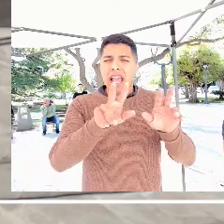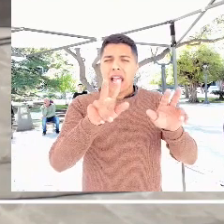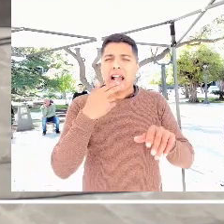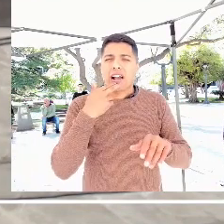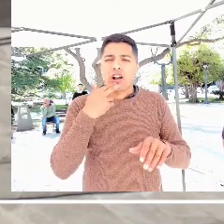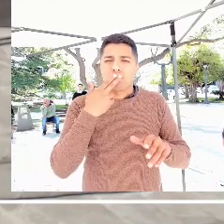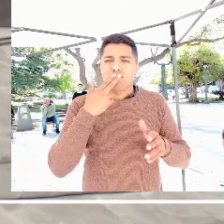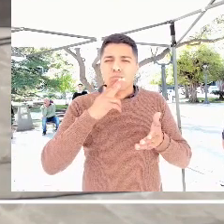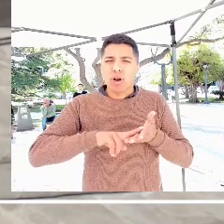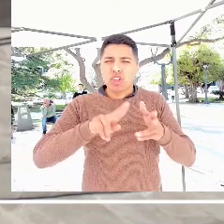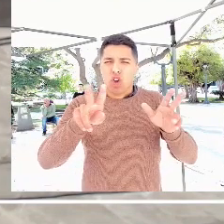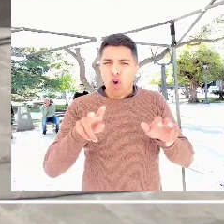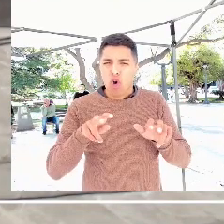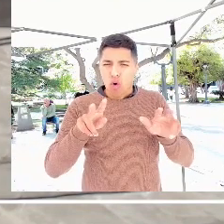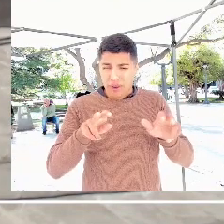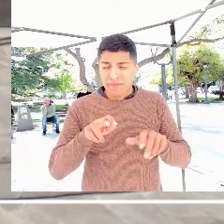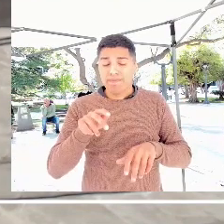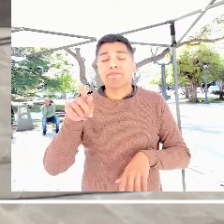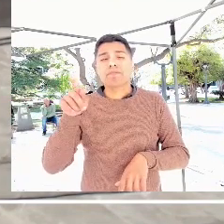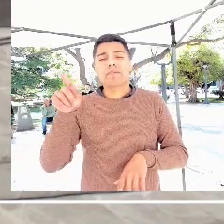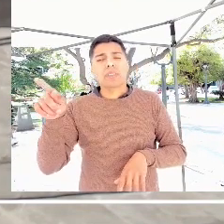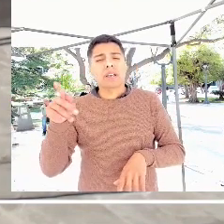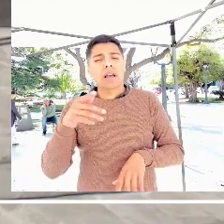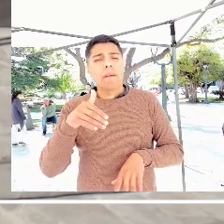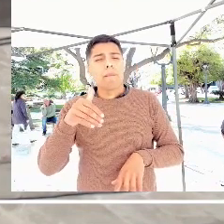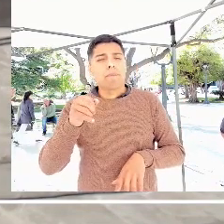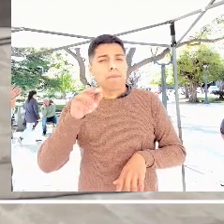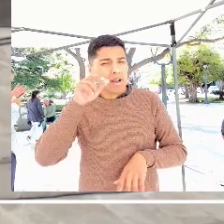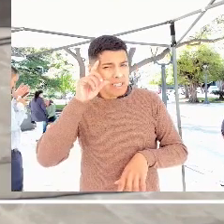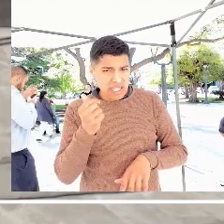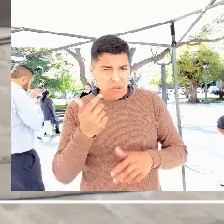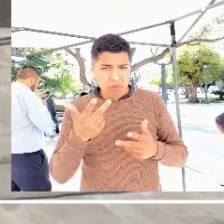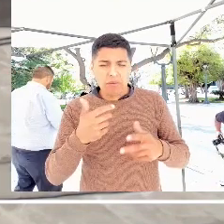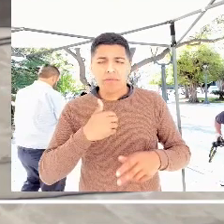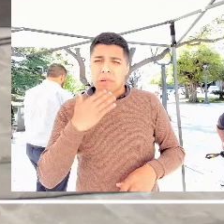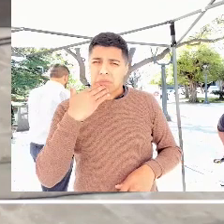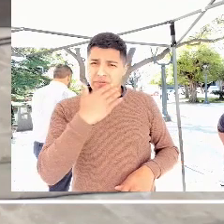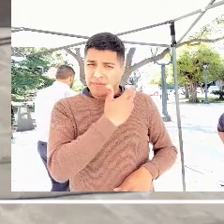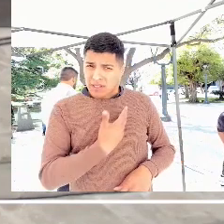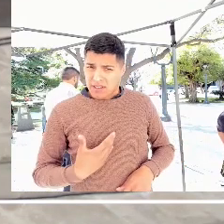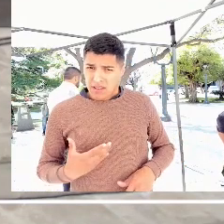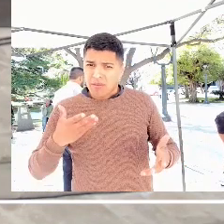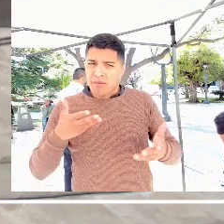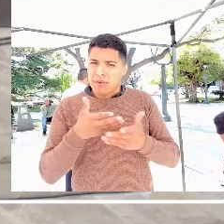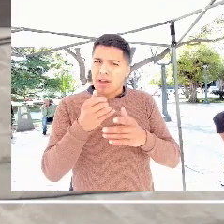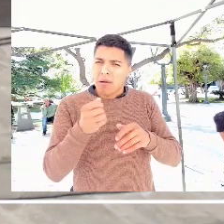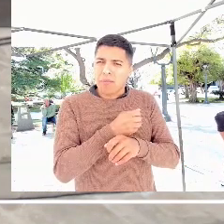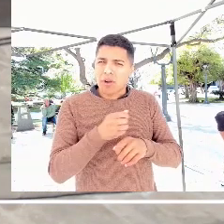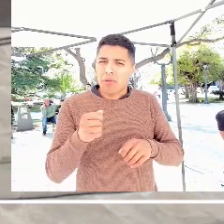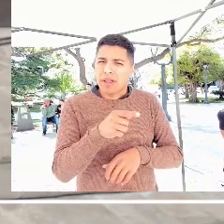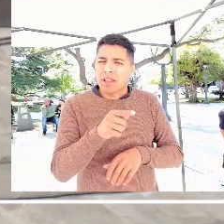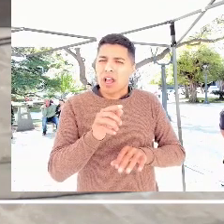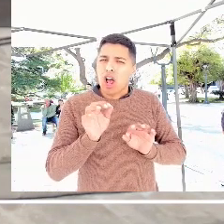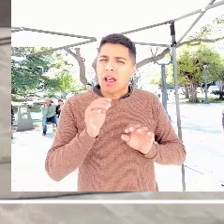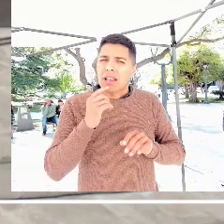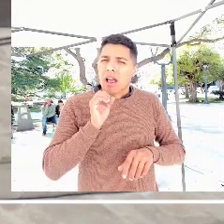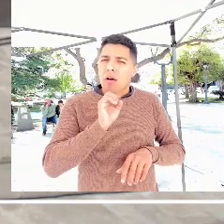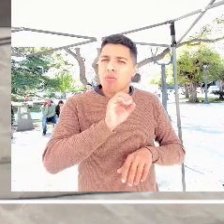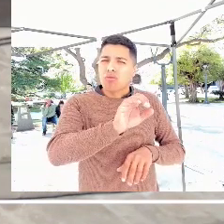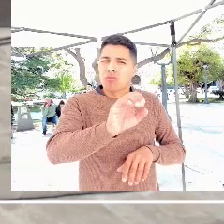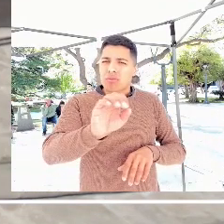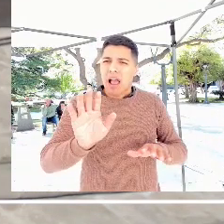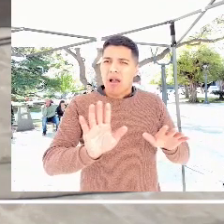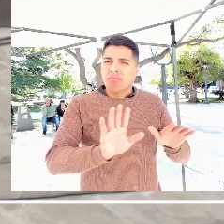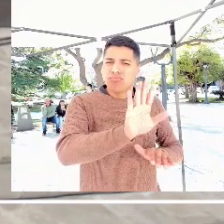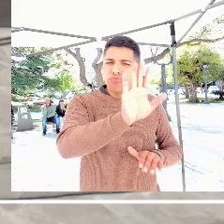Gracias, señor presidente. En este caso solicito la aprobación en forma nominal la